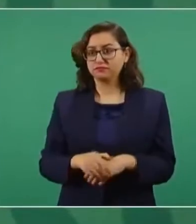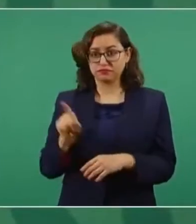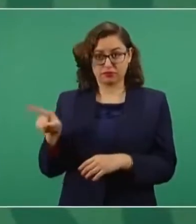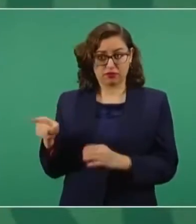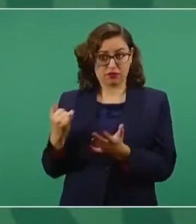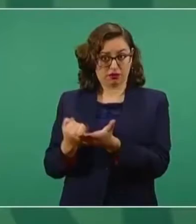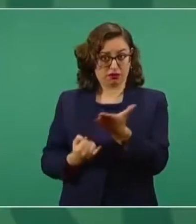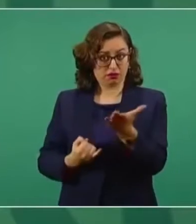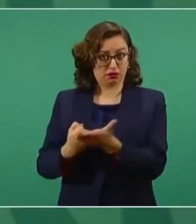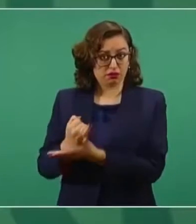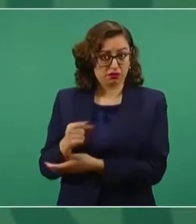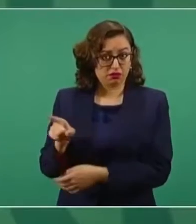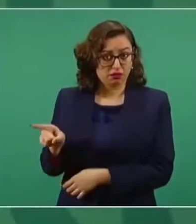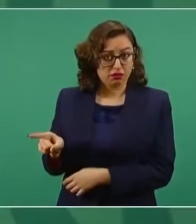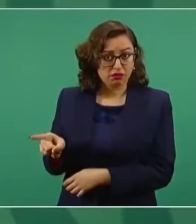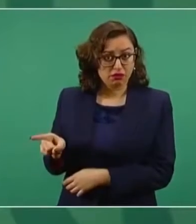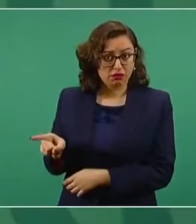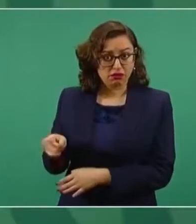corresponde a la fiscalía